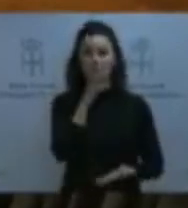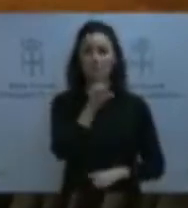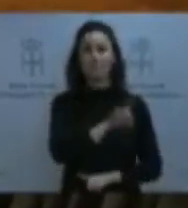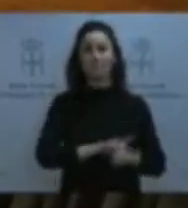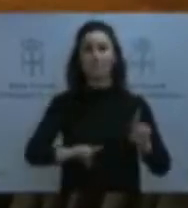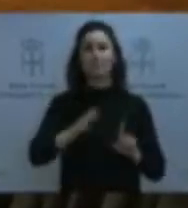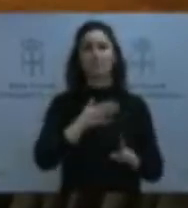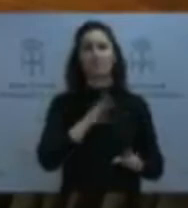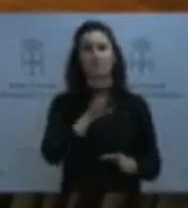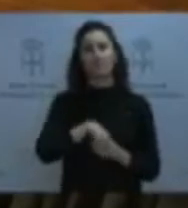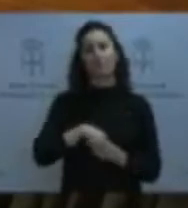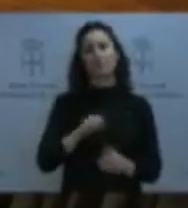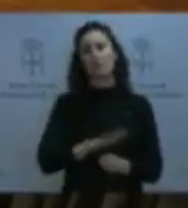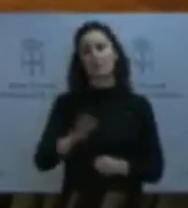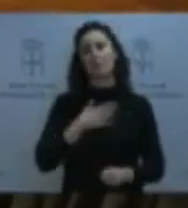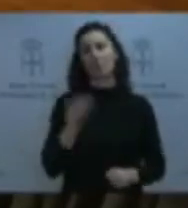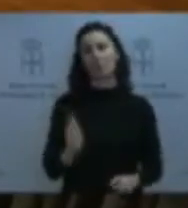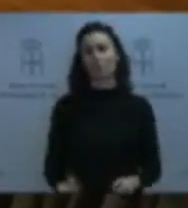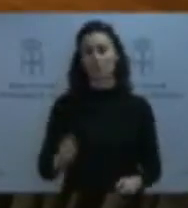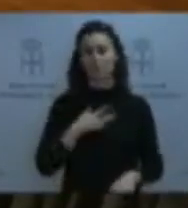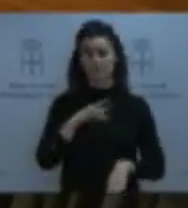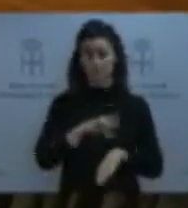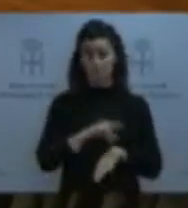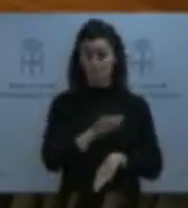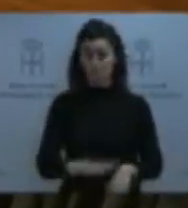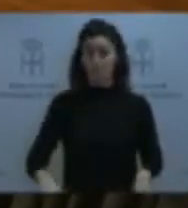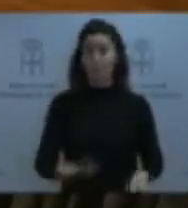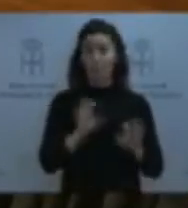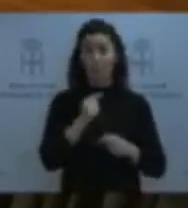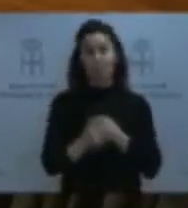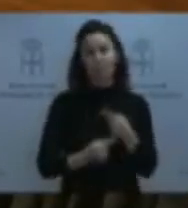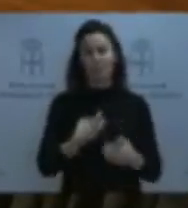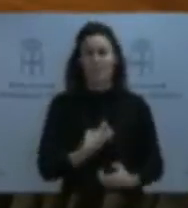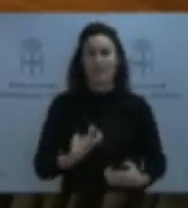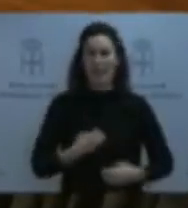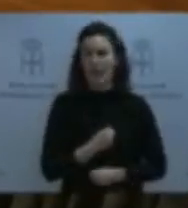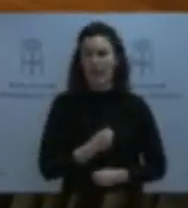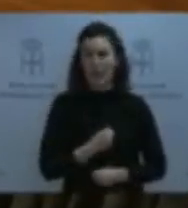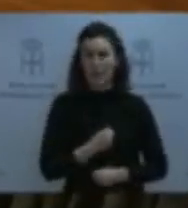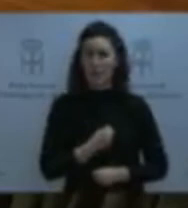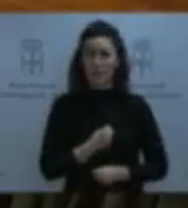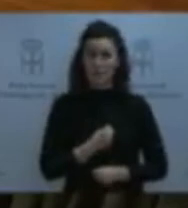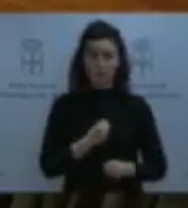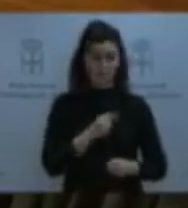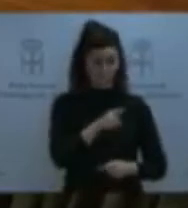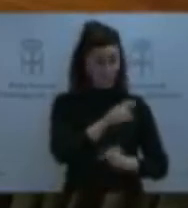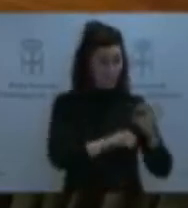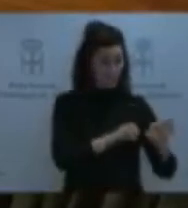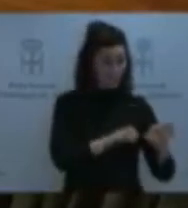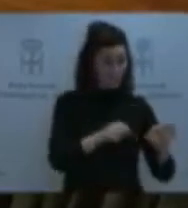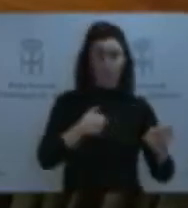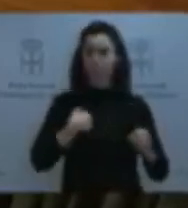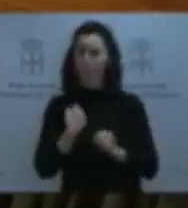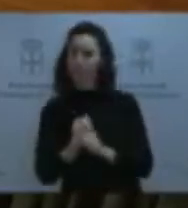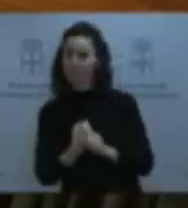con la angustia de estas familias. Usted organiza, nos trabajamos y denunciamos cuando corresponde,